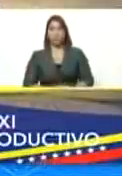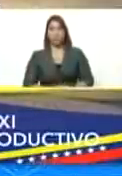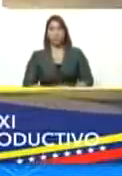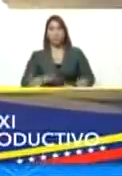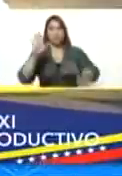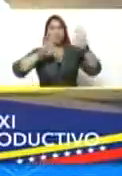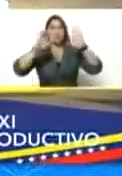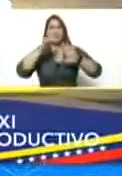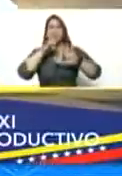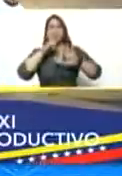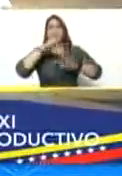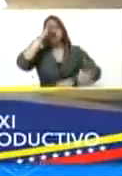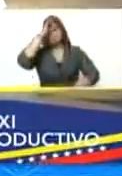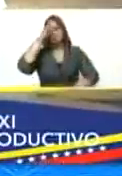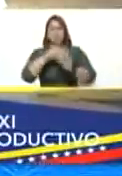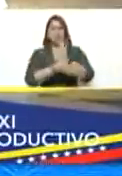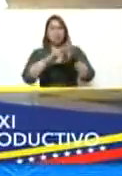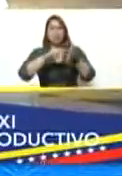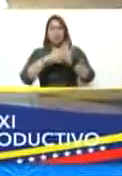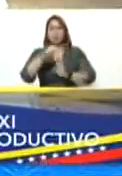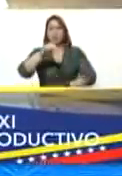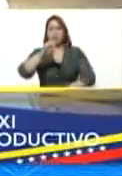la mano quien no sepa qué es punto net.